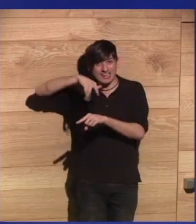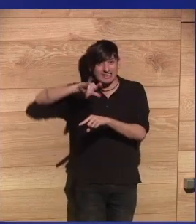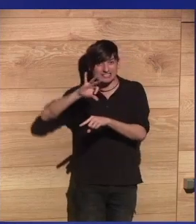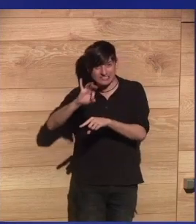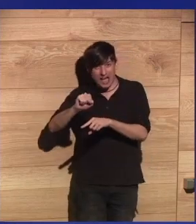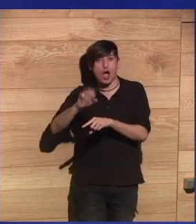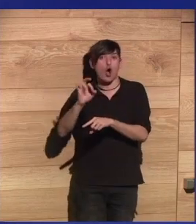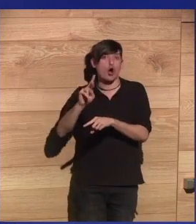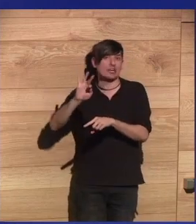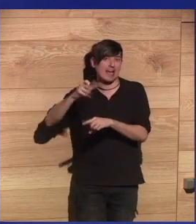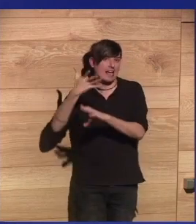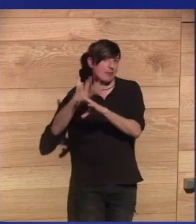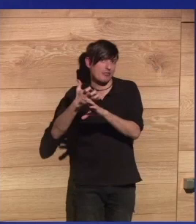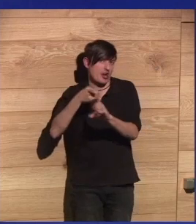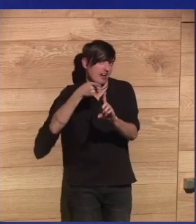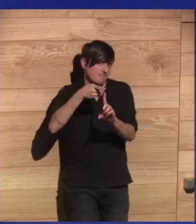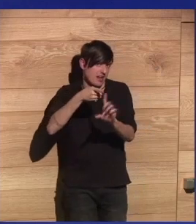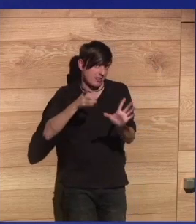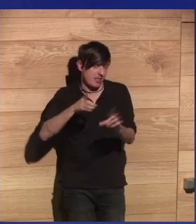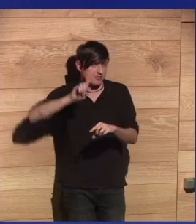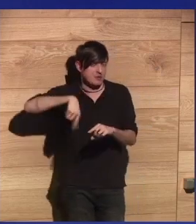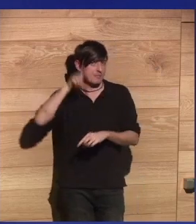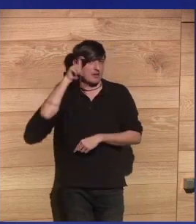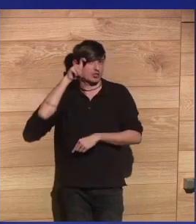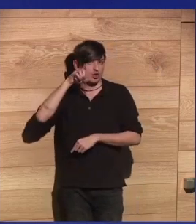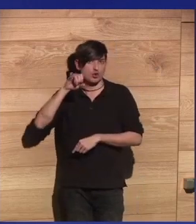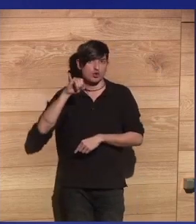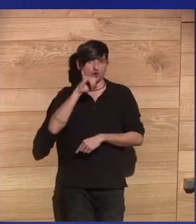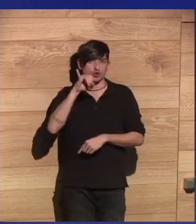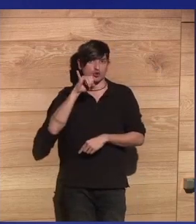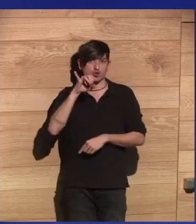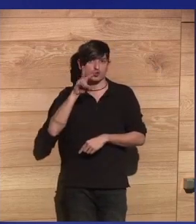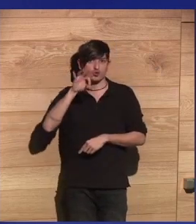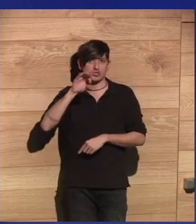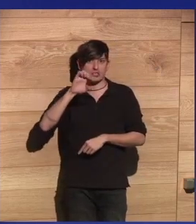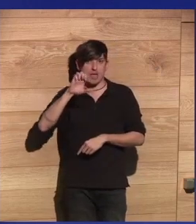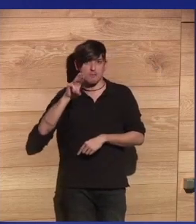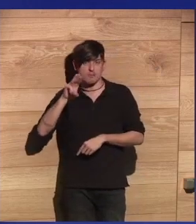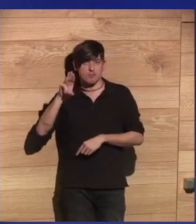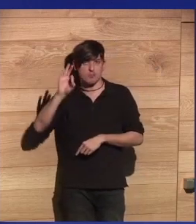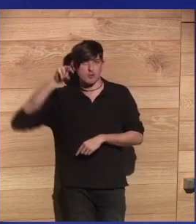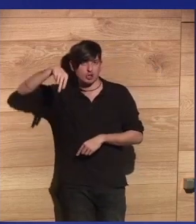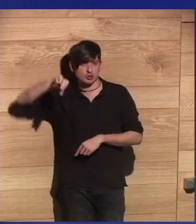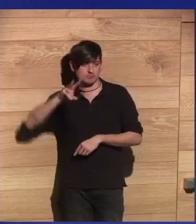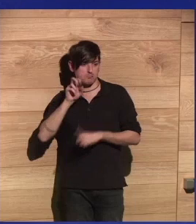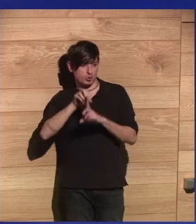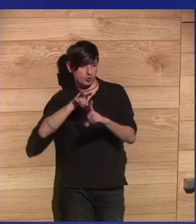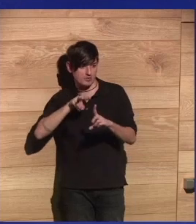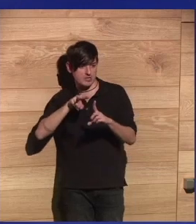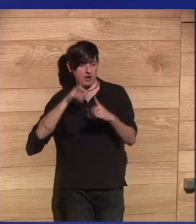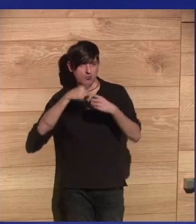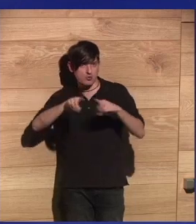sido una grabación de referencia, también por el maestro Josep Pons, ¿no? Que también veía esta música con esa modernidad, ¿no?